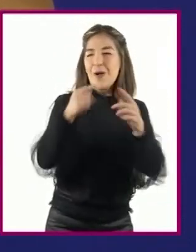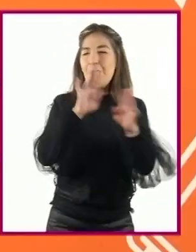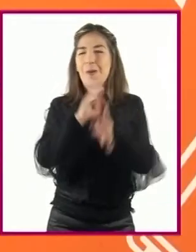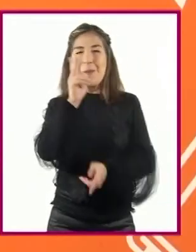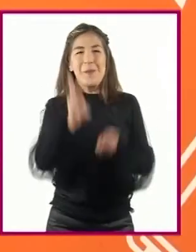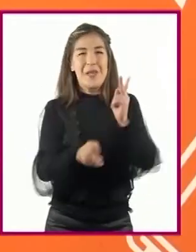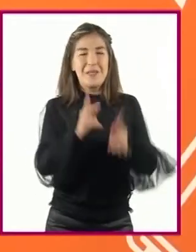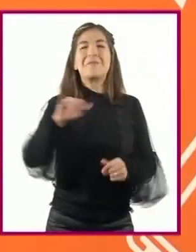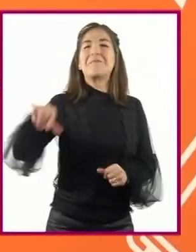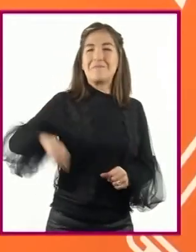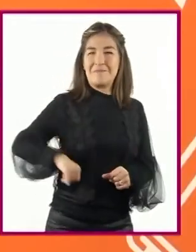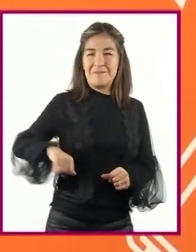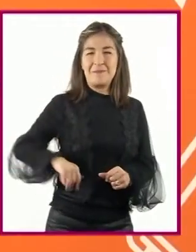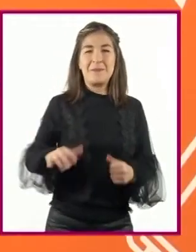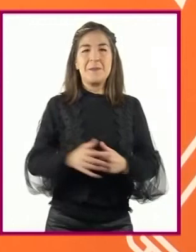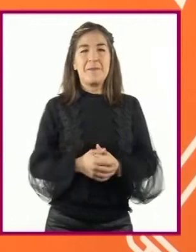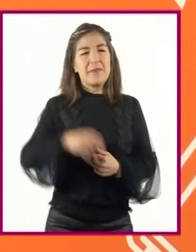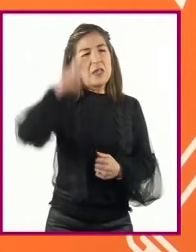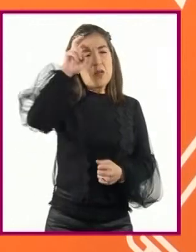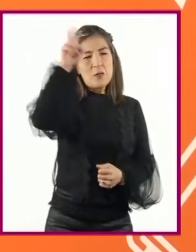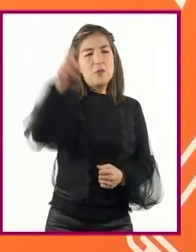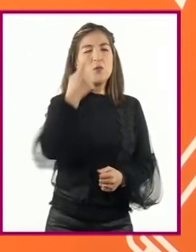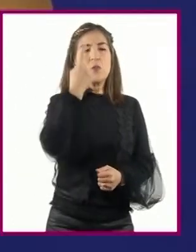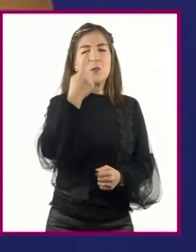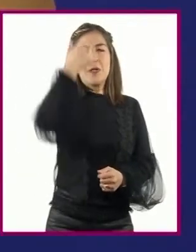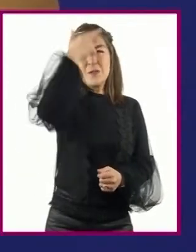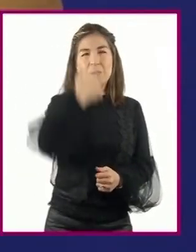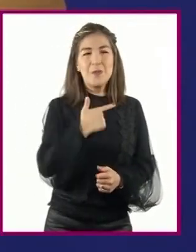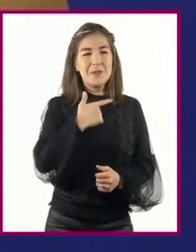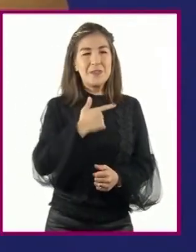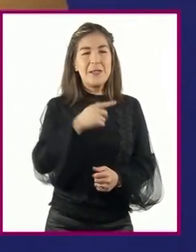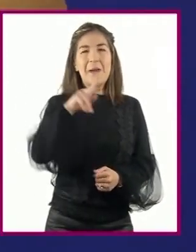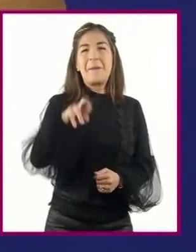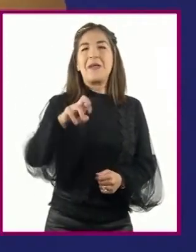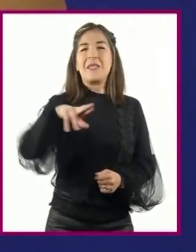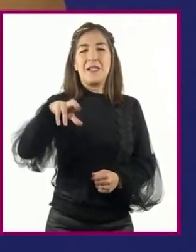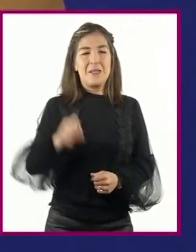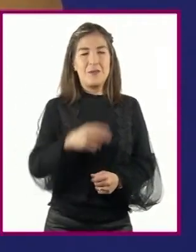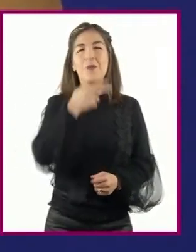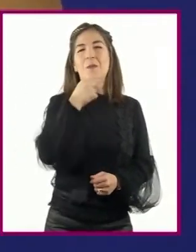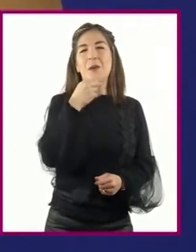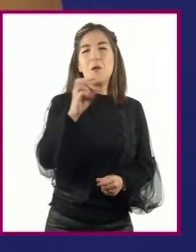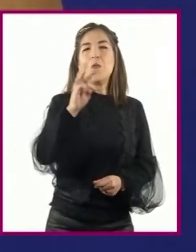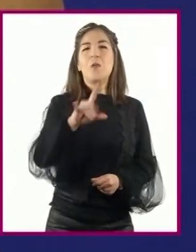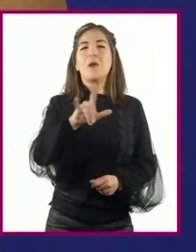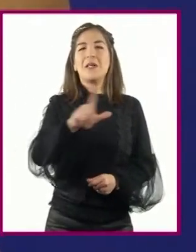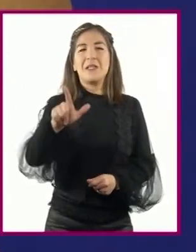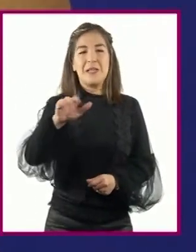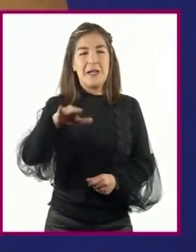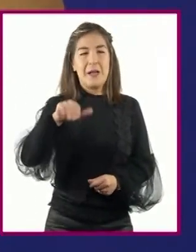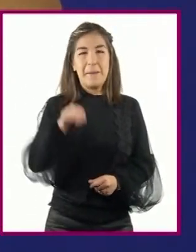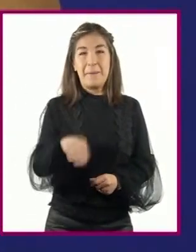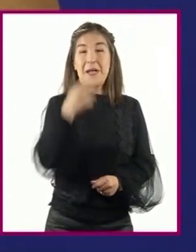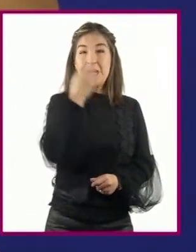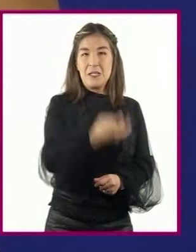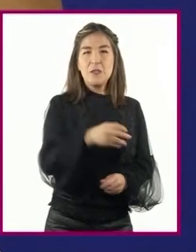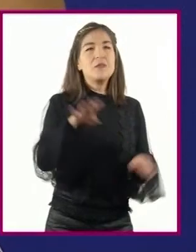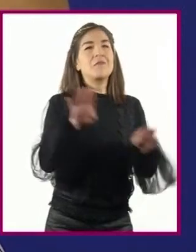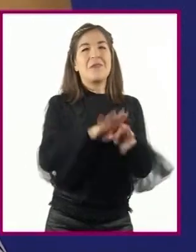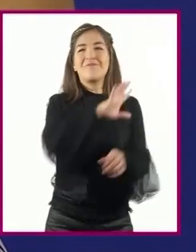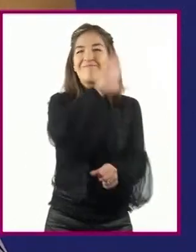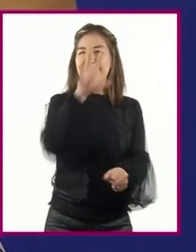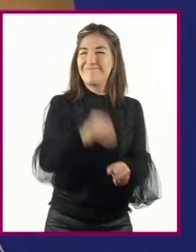interesante. Sueño de una noche de verano, de William Shakespeare. Esta obra tiene de